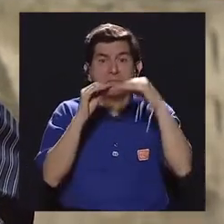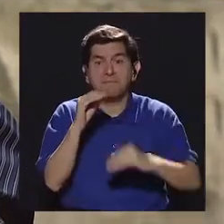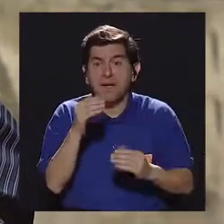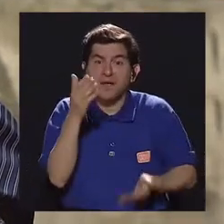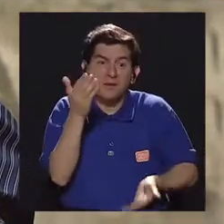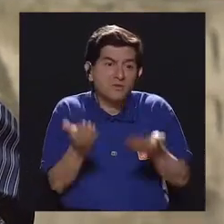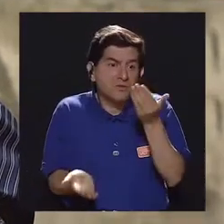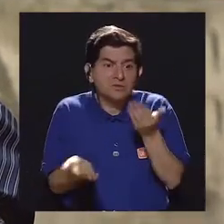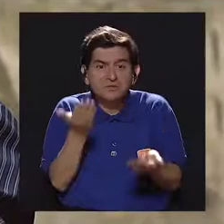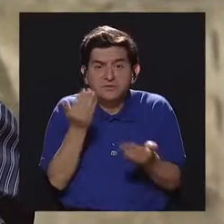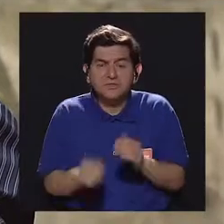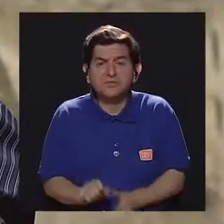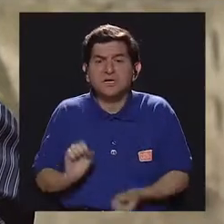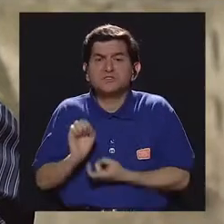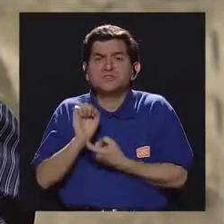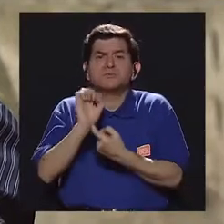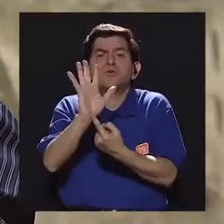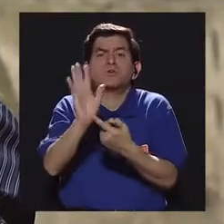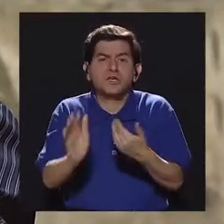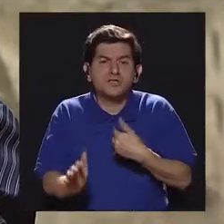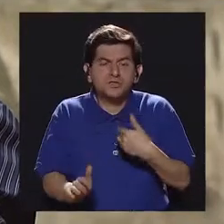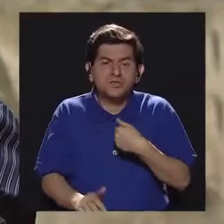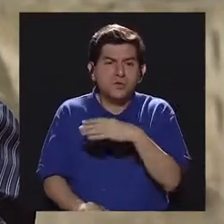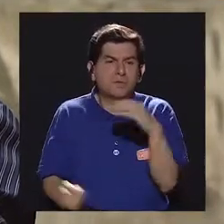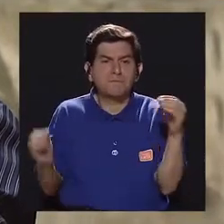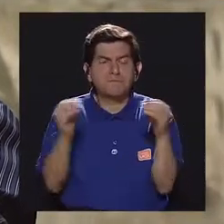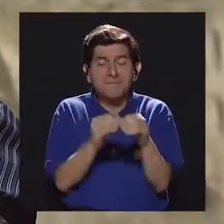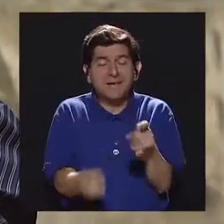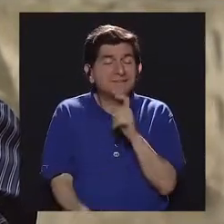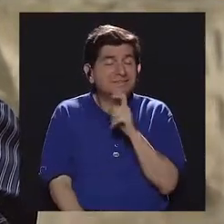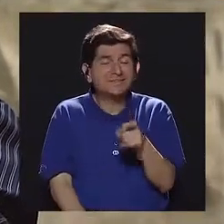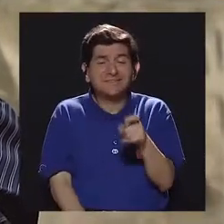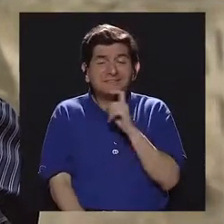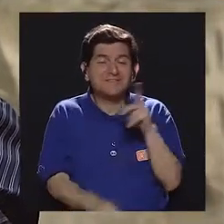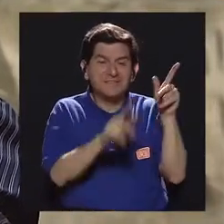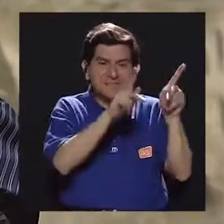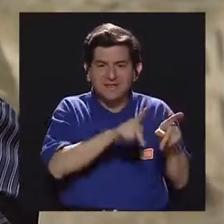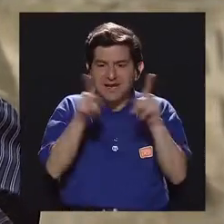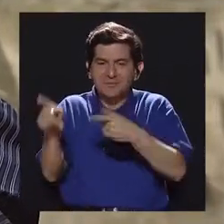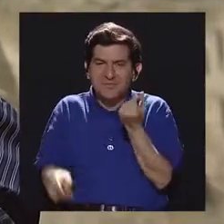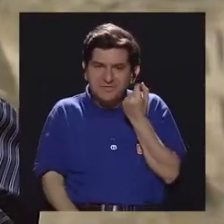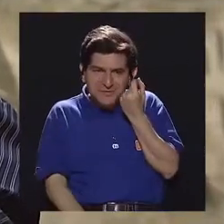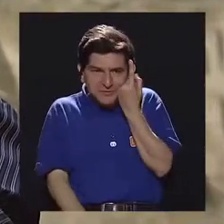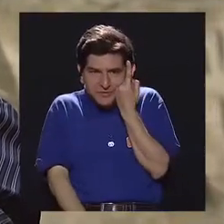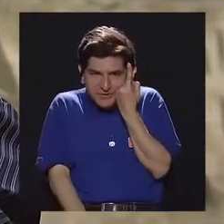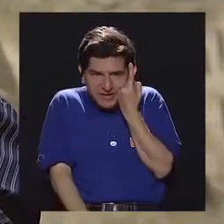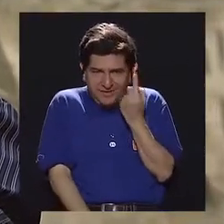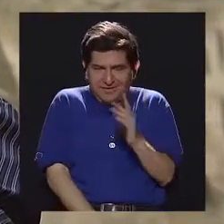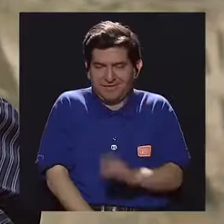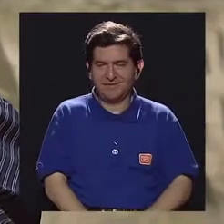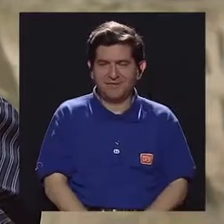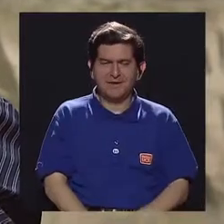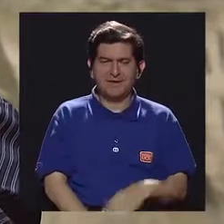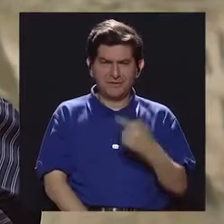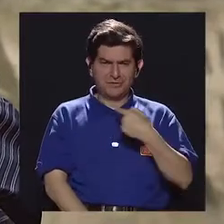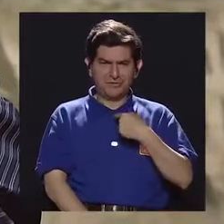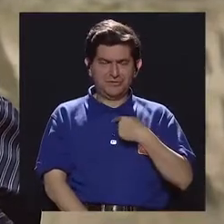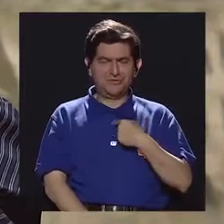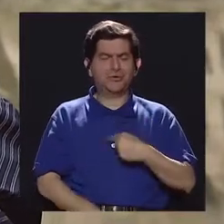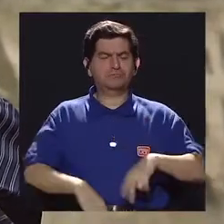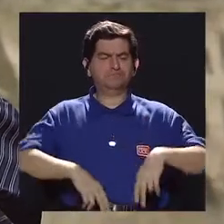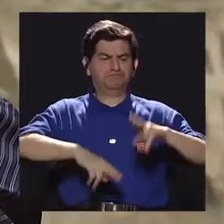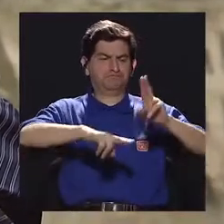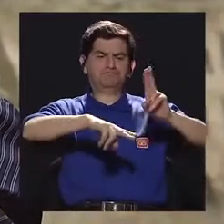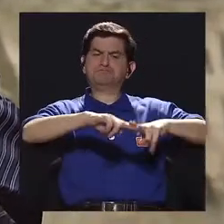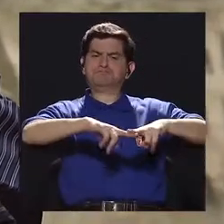menos proyección a veces tiene y lo que más le cuesta al paciente a veces entender. O sea, yo debiera de